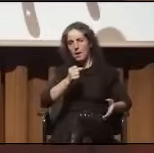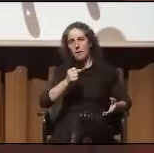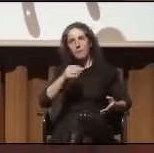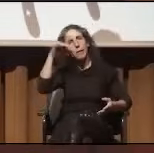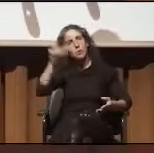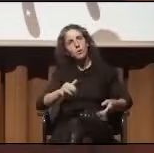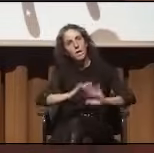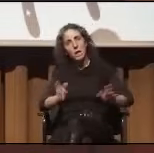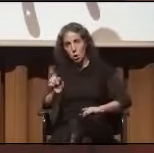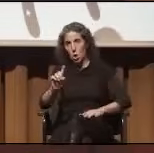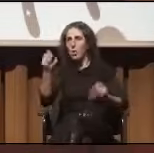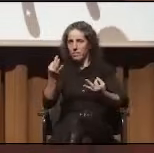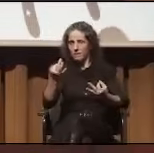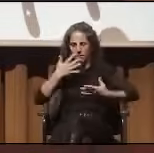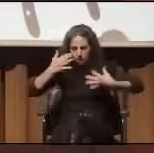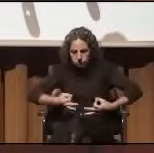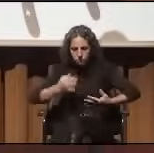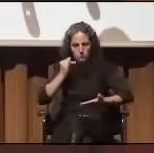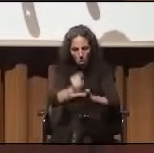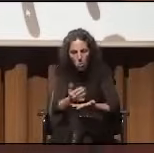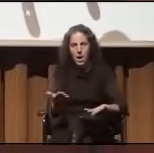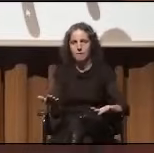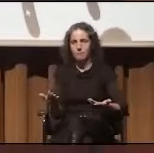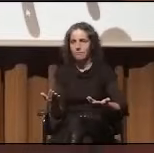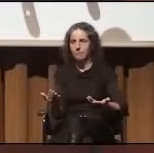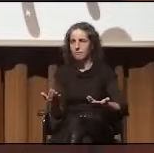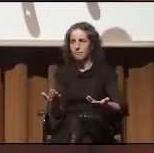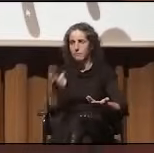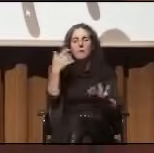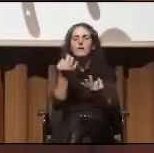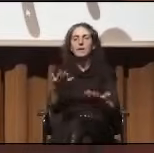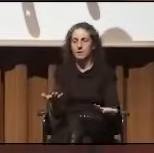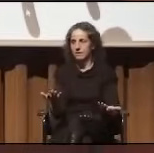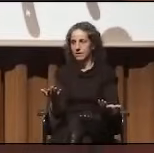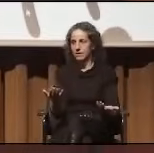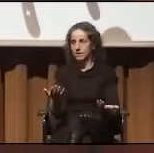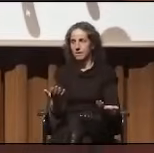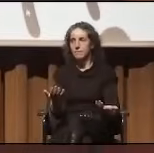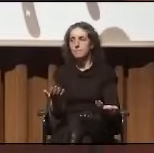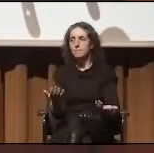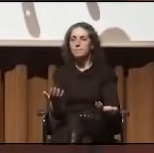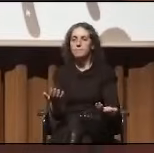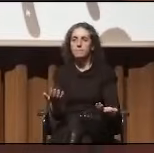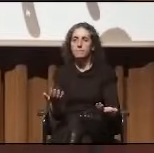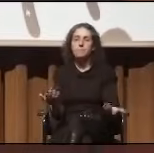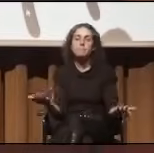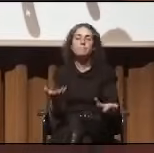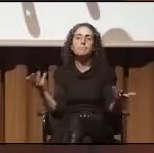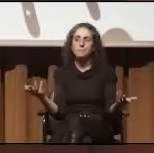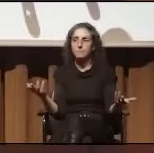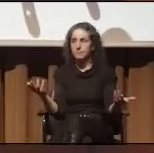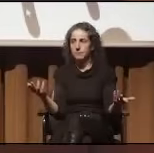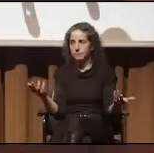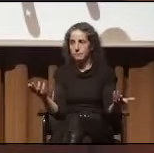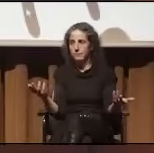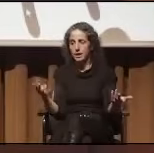qué pasa y arriesgarte a que te pase. Y entonces pasar por encima y haber aprendido